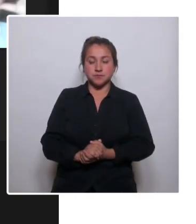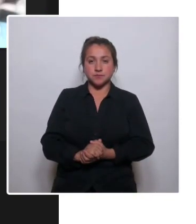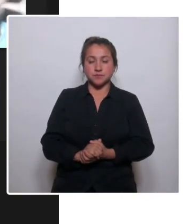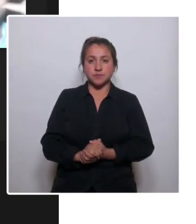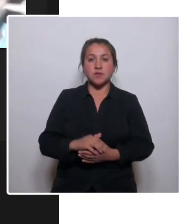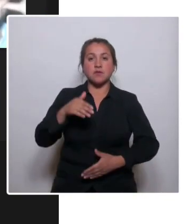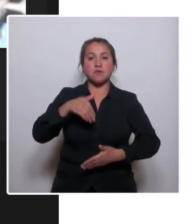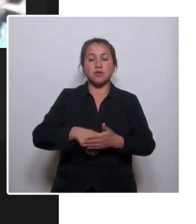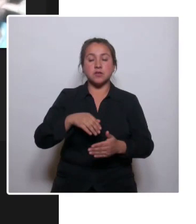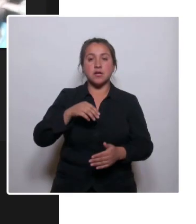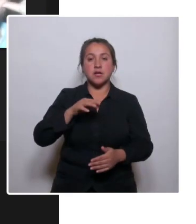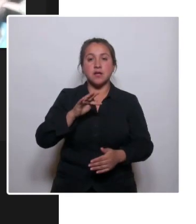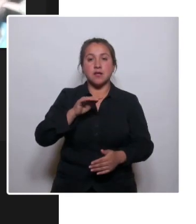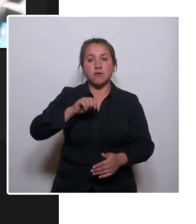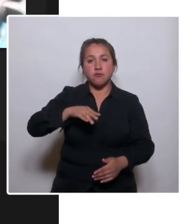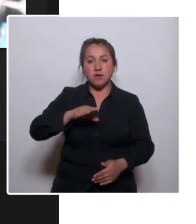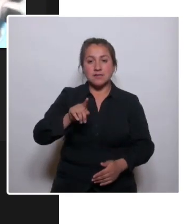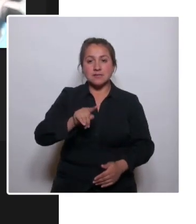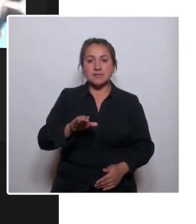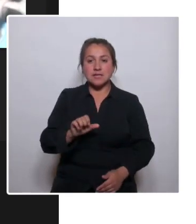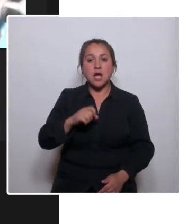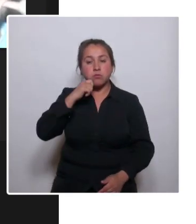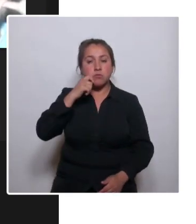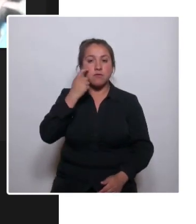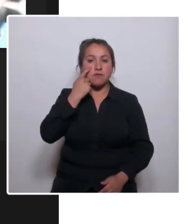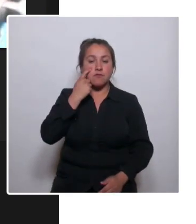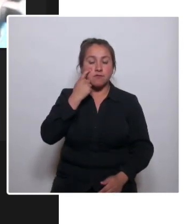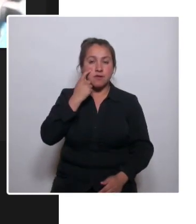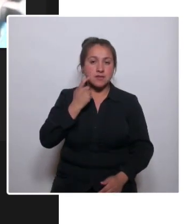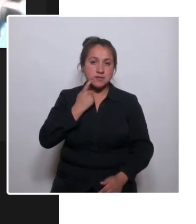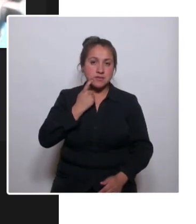¿Cómo vota señora Francisca Linconao?